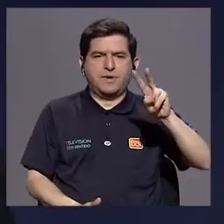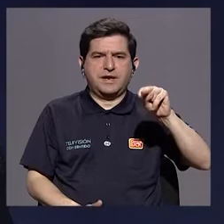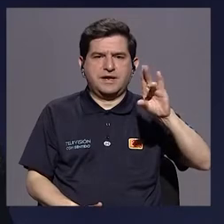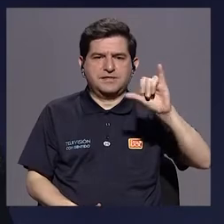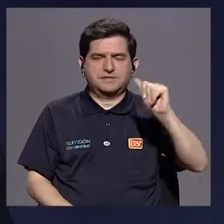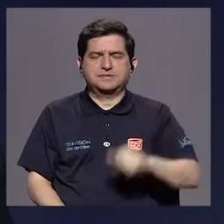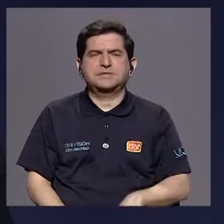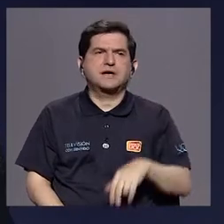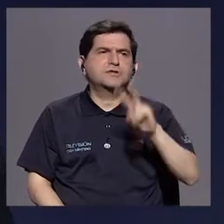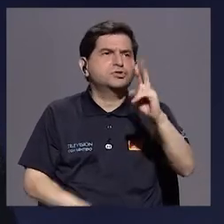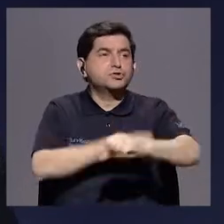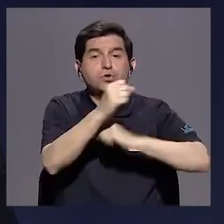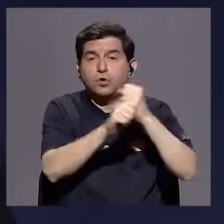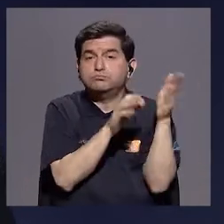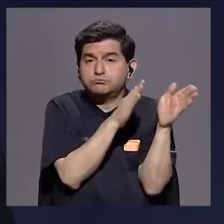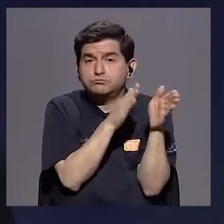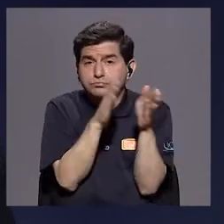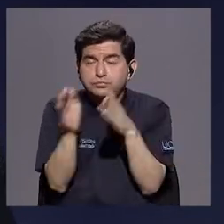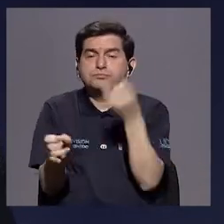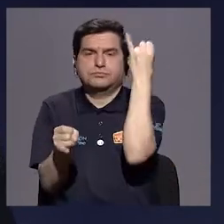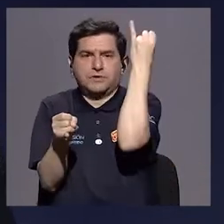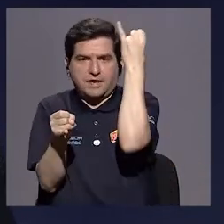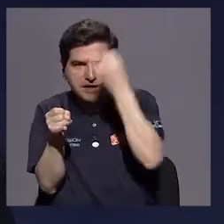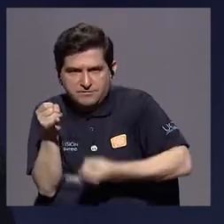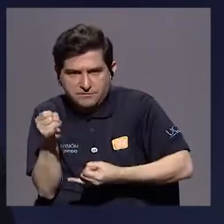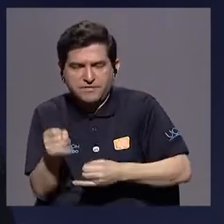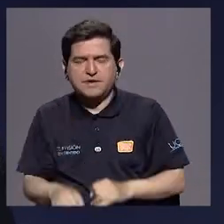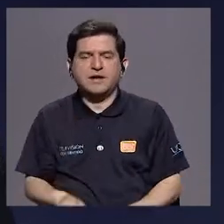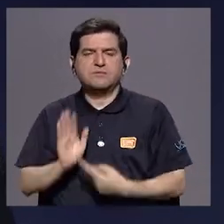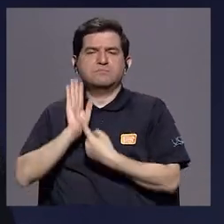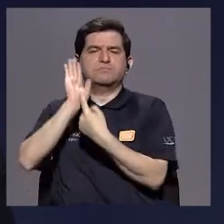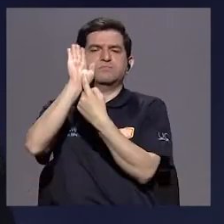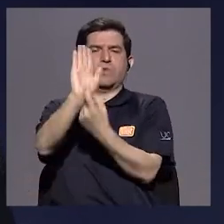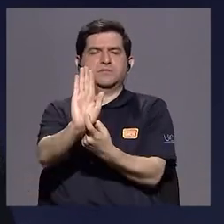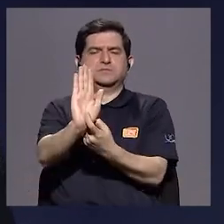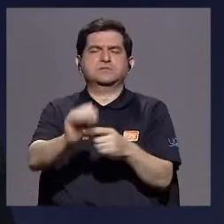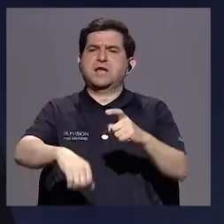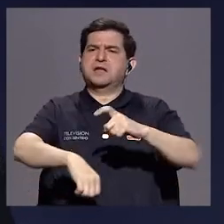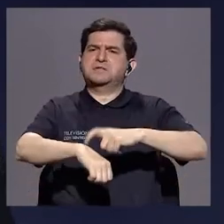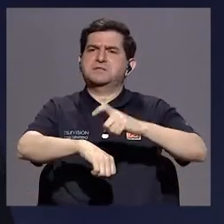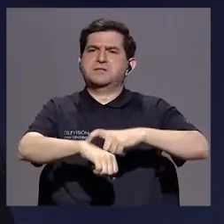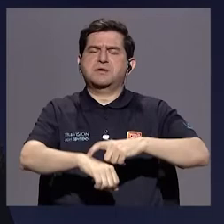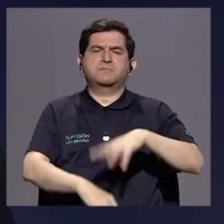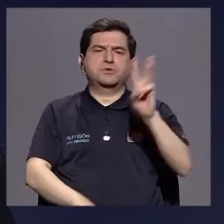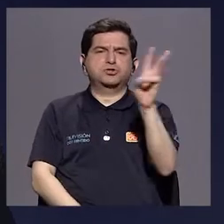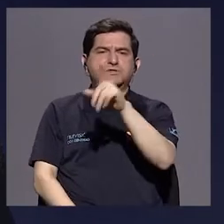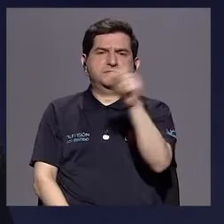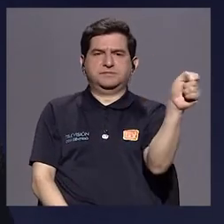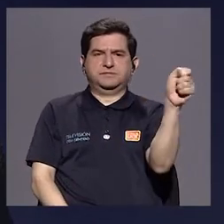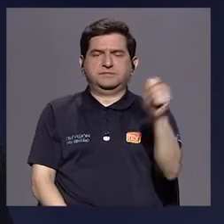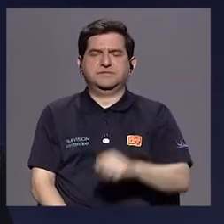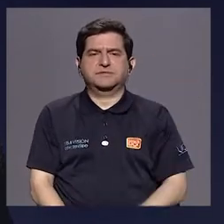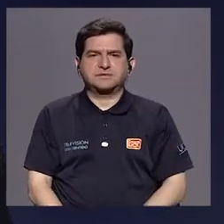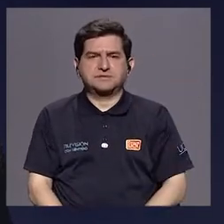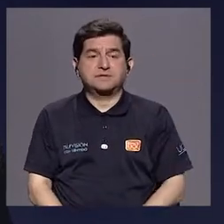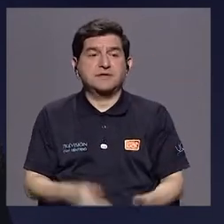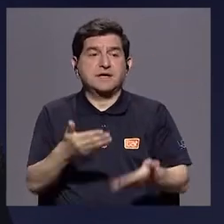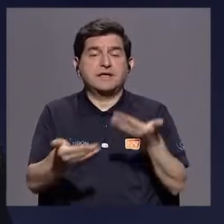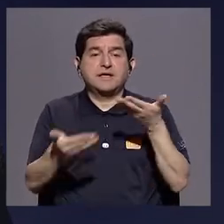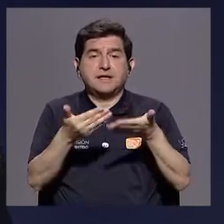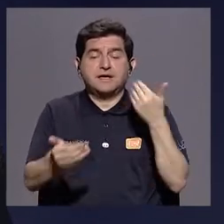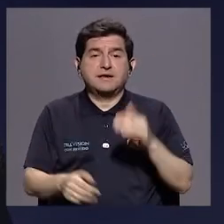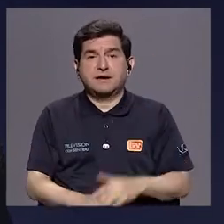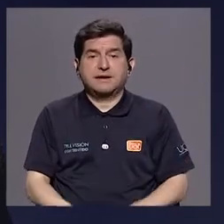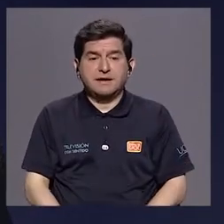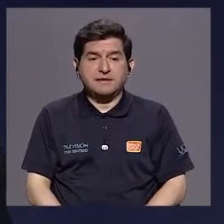años de preparación que culmina en una exhibición que dura seis meses y que toma casi toda